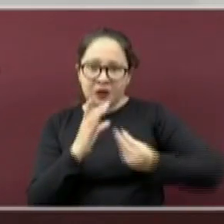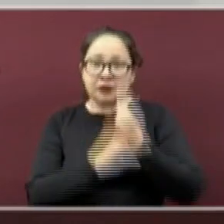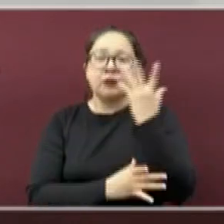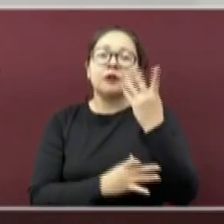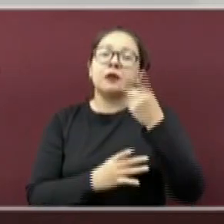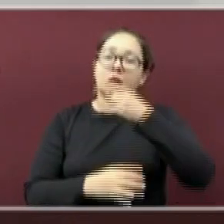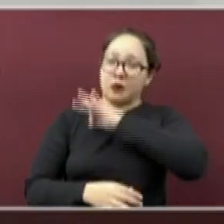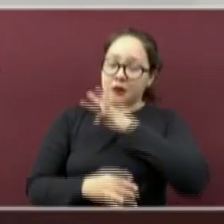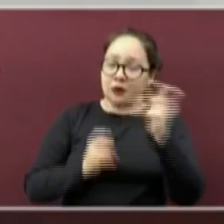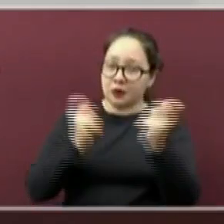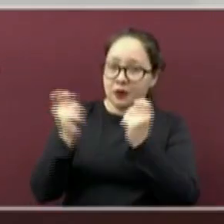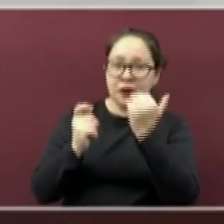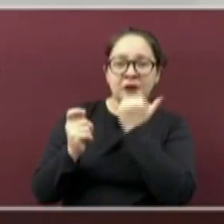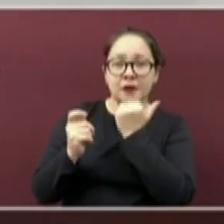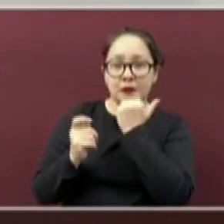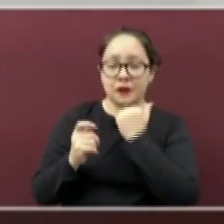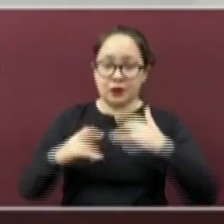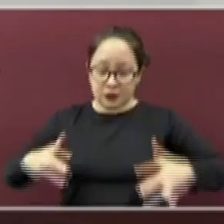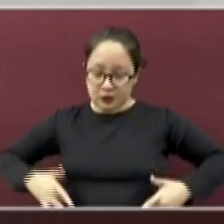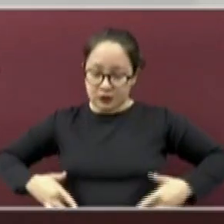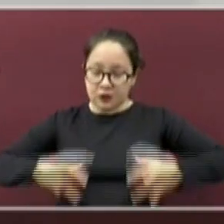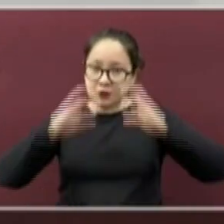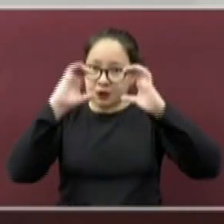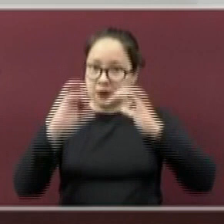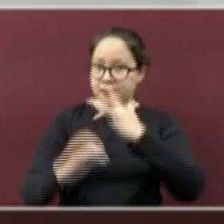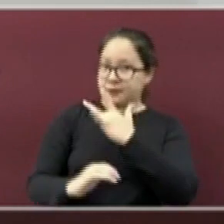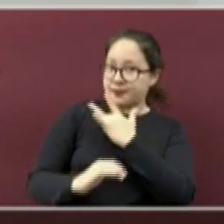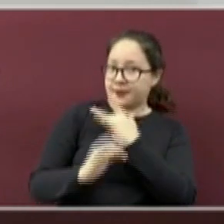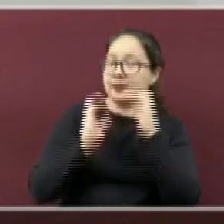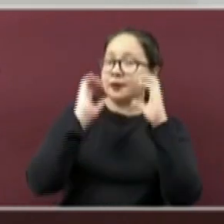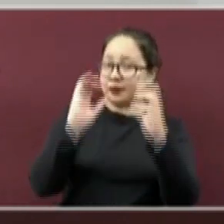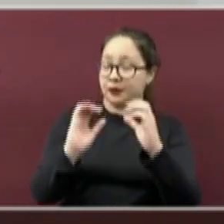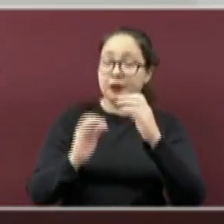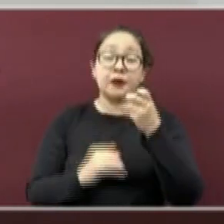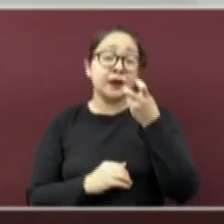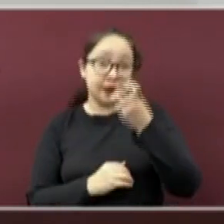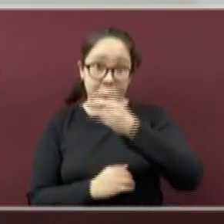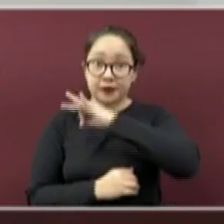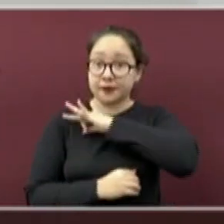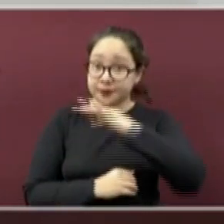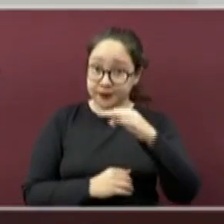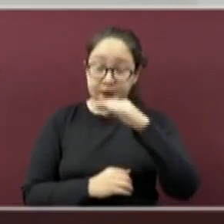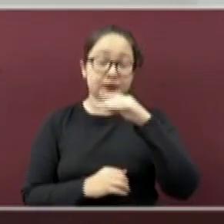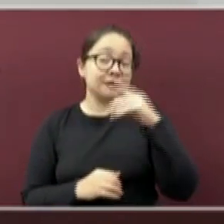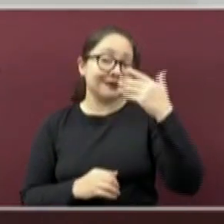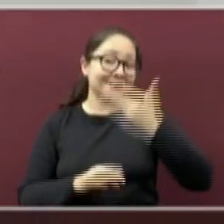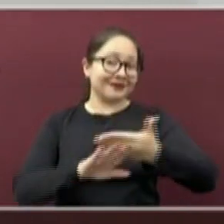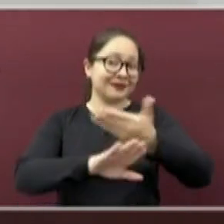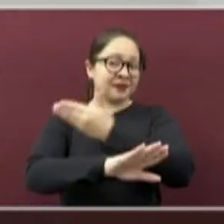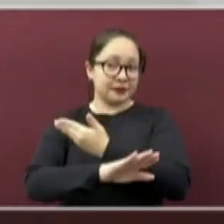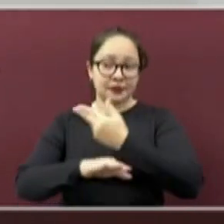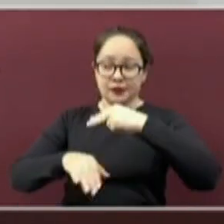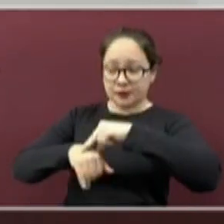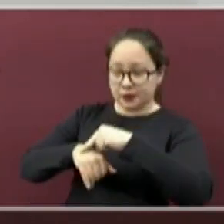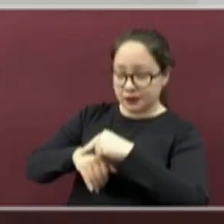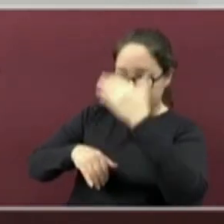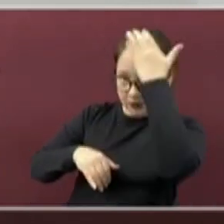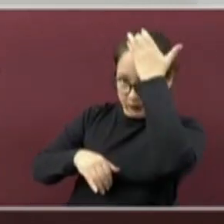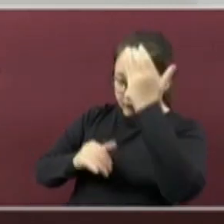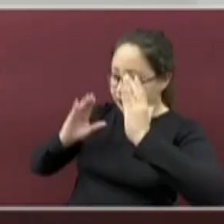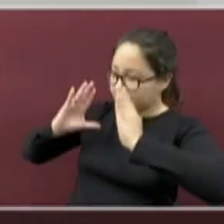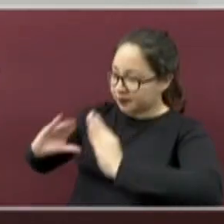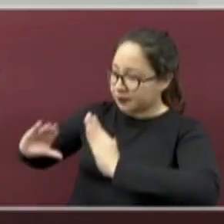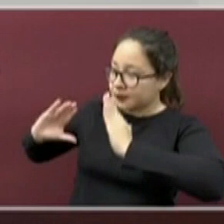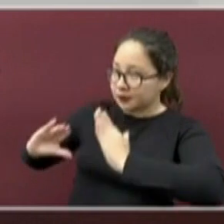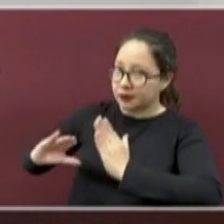protegen sus riñones y su corazón. Todo esto es posible por la capacitación continua que damos al personal de los centros